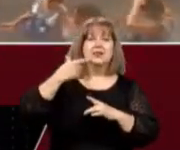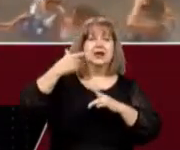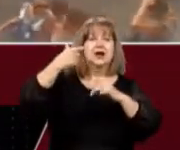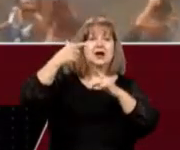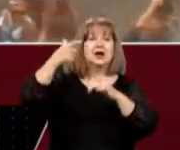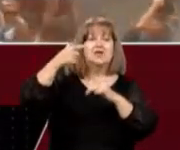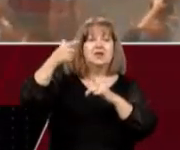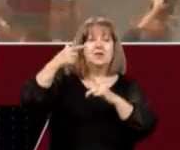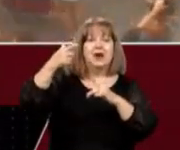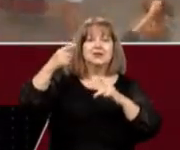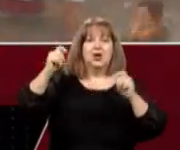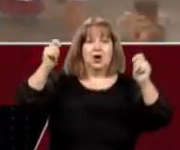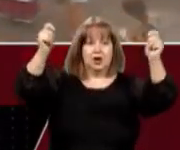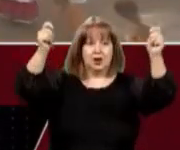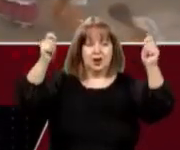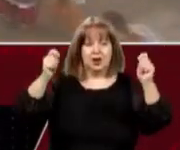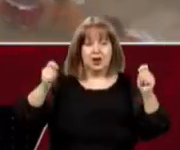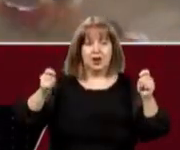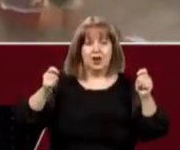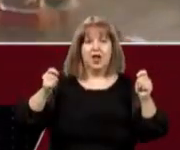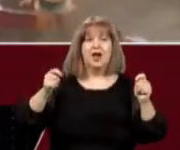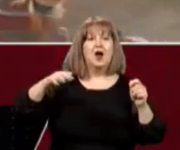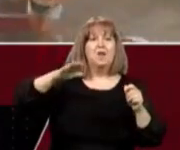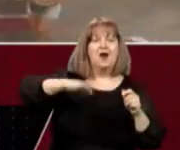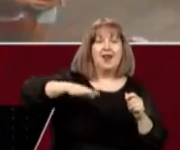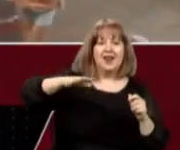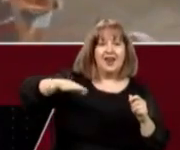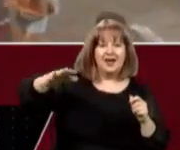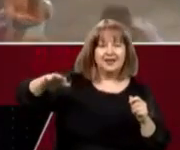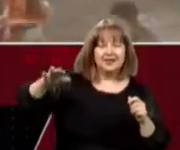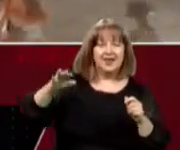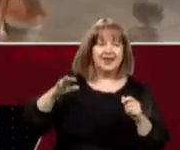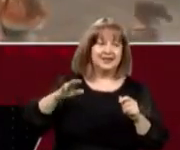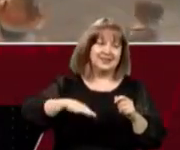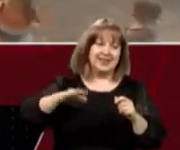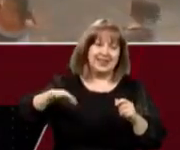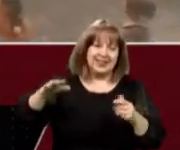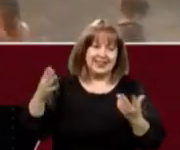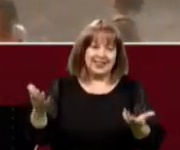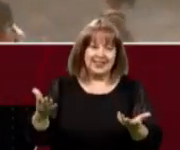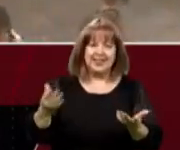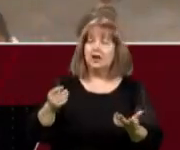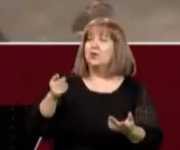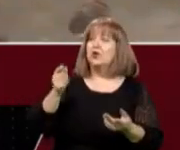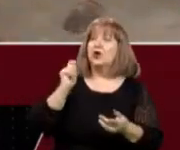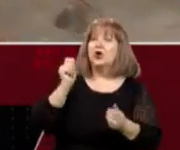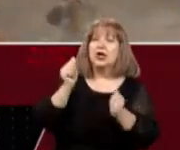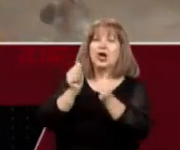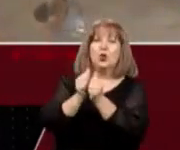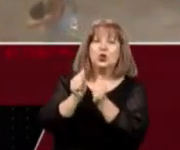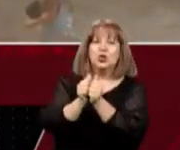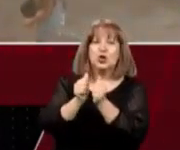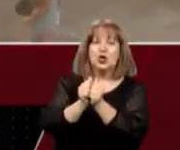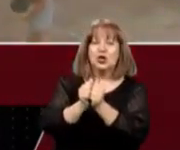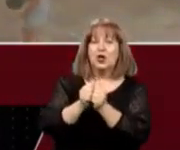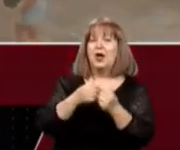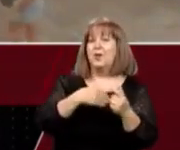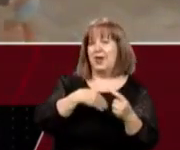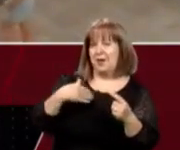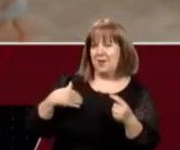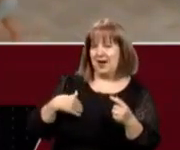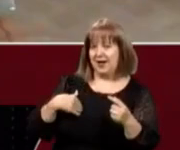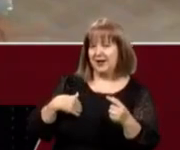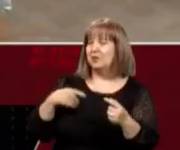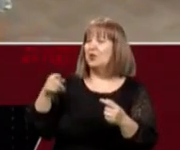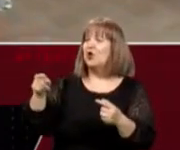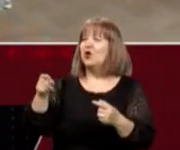La vamos a filmar, estamos hablando de esto, ¿no? De cambio generacional y cierro con esto. Chicas, muy chicas, ¿con quién viniste hoy? Perdón. Con mi mamá.